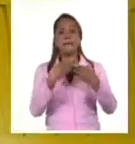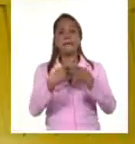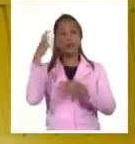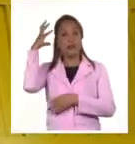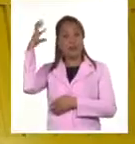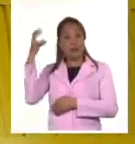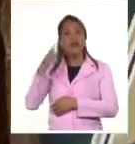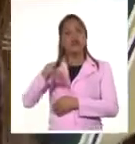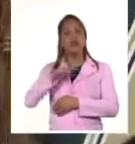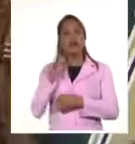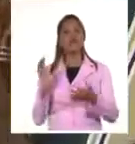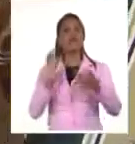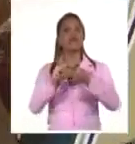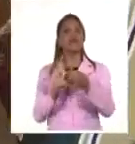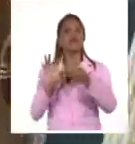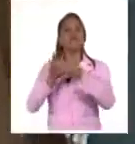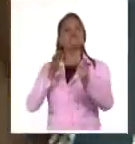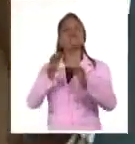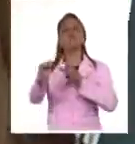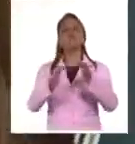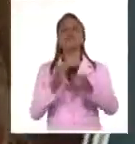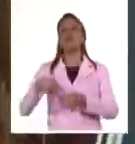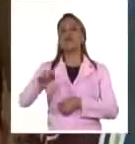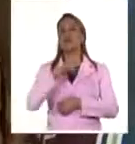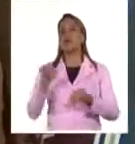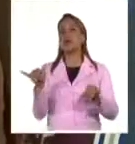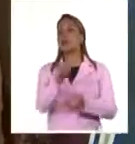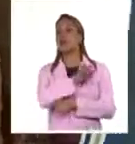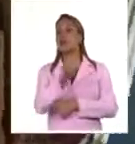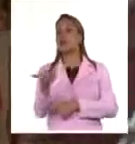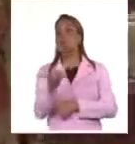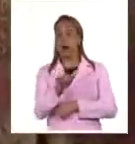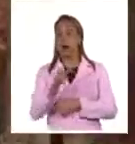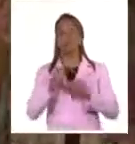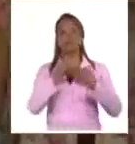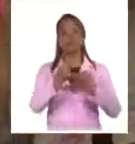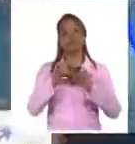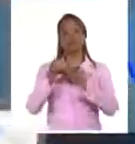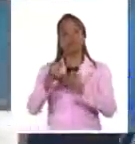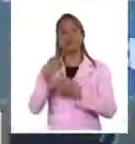los tenga de aliados y funcionen verdaderamente como el complemento que necesita